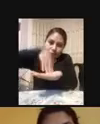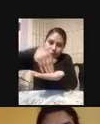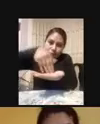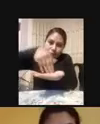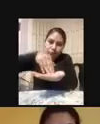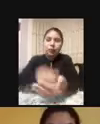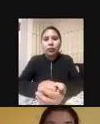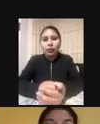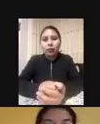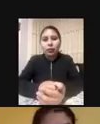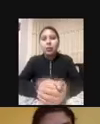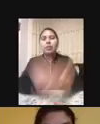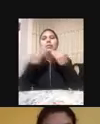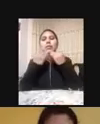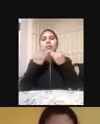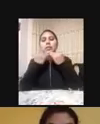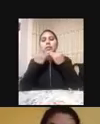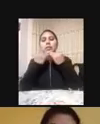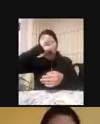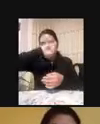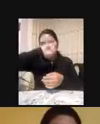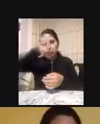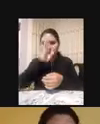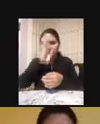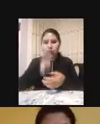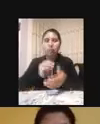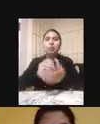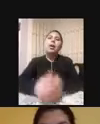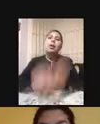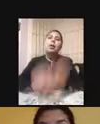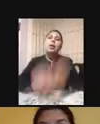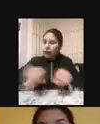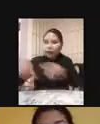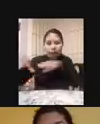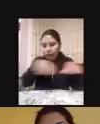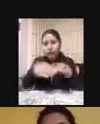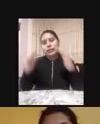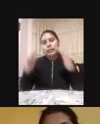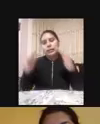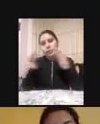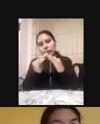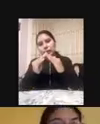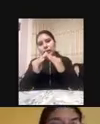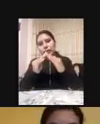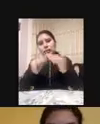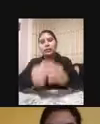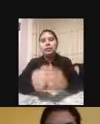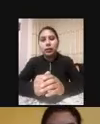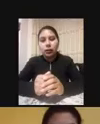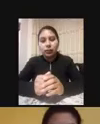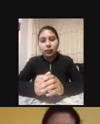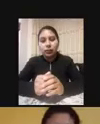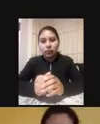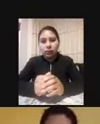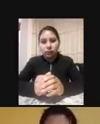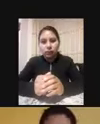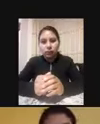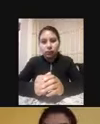Gracias a Dios se puede elaborar en casa, por lo tanto es un material accesible. Y obviamente usar también algunas otras estrategias. Por